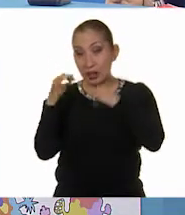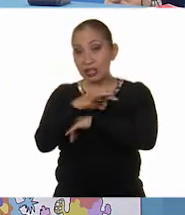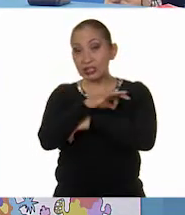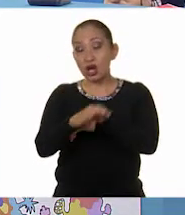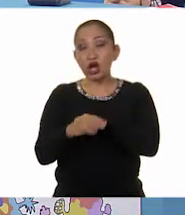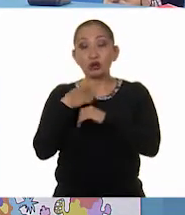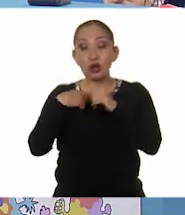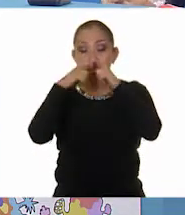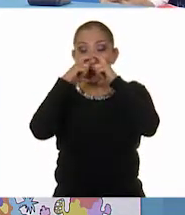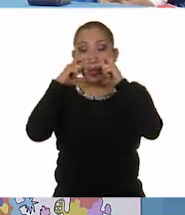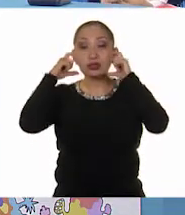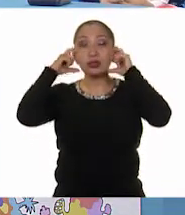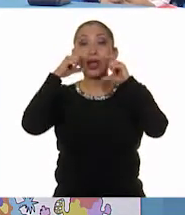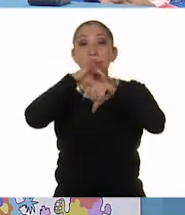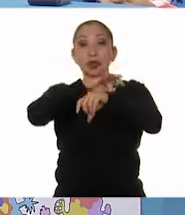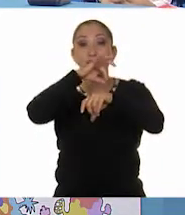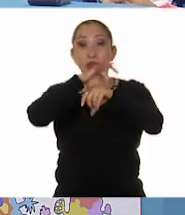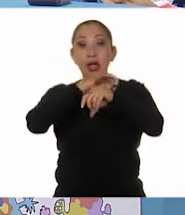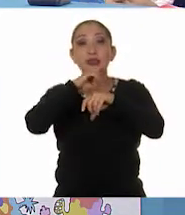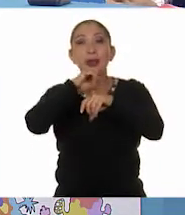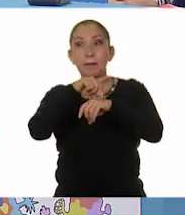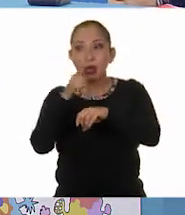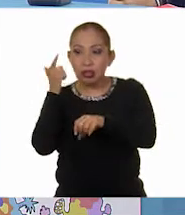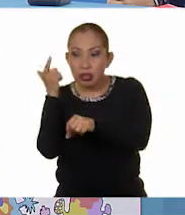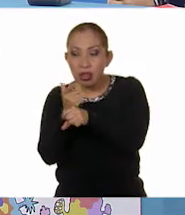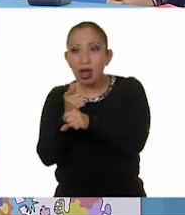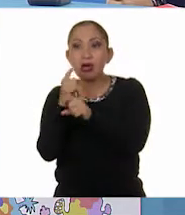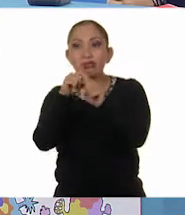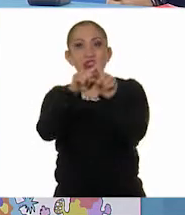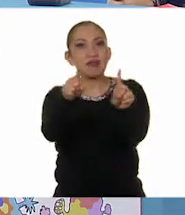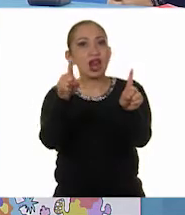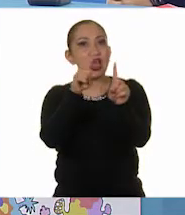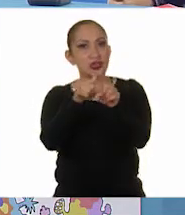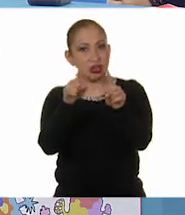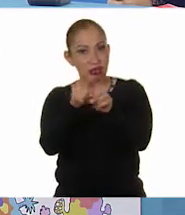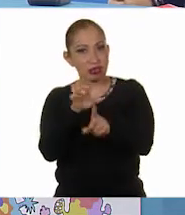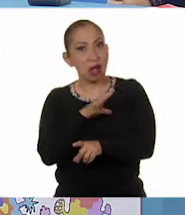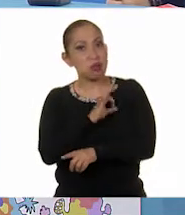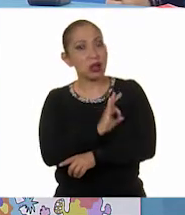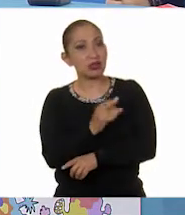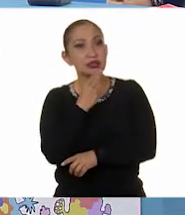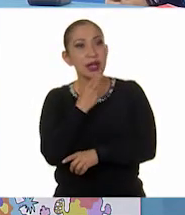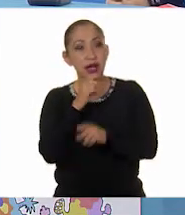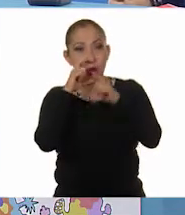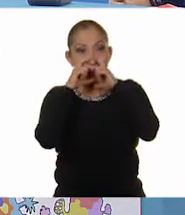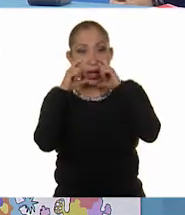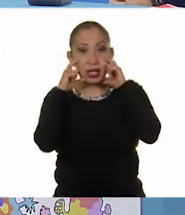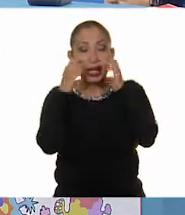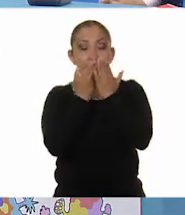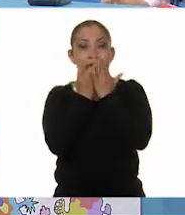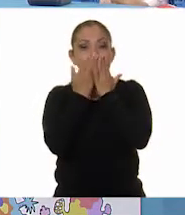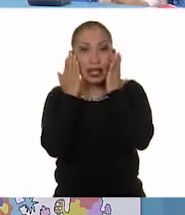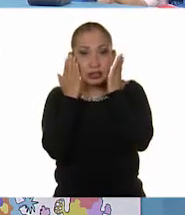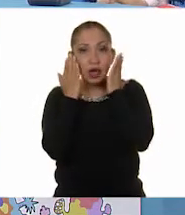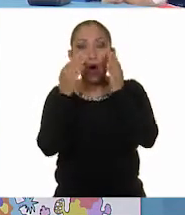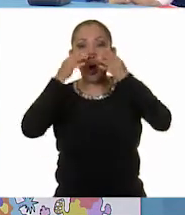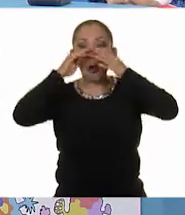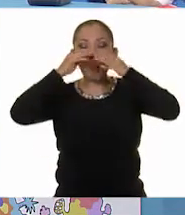de cubrebocas médicos y encontrado unas variedades de ofertas. Cubrebocas liso o